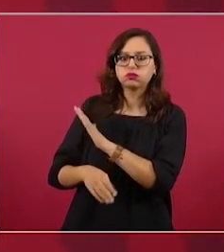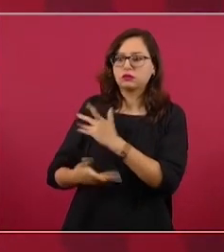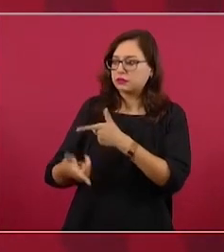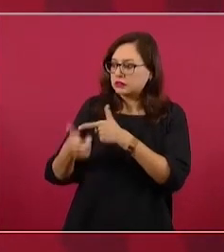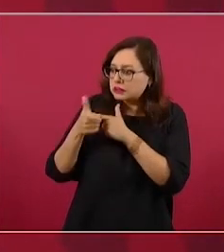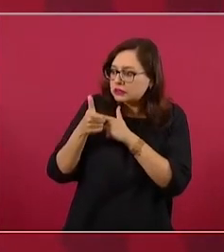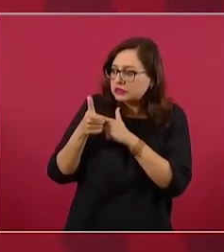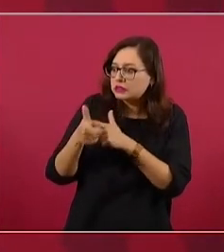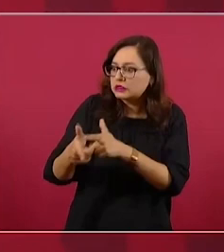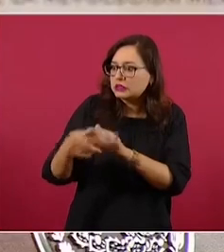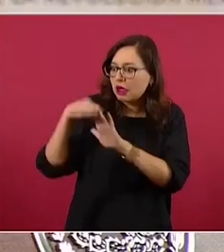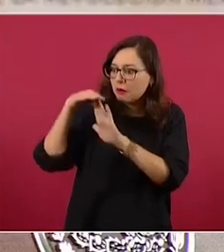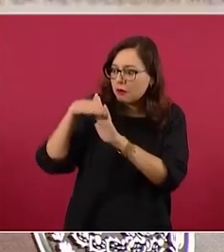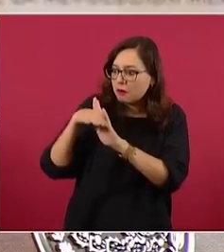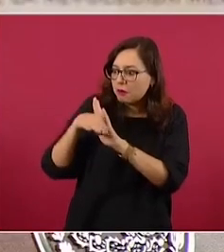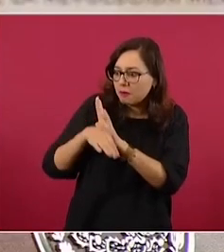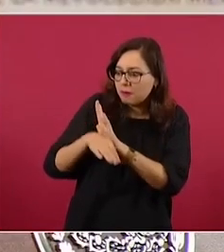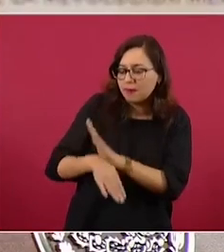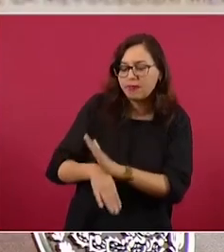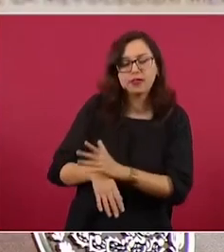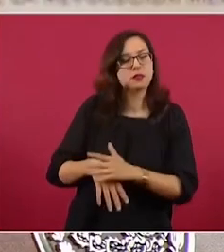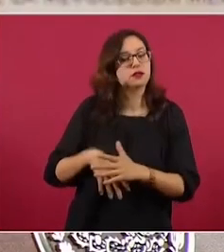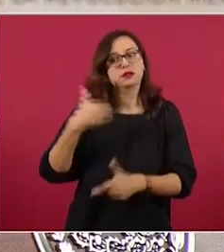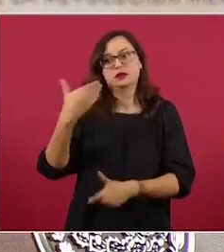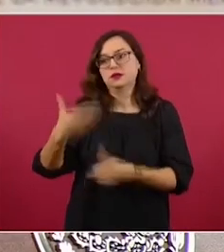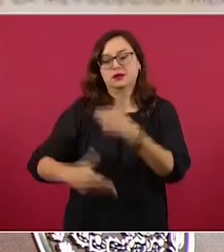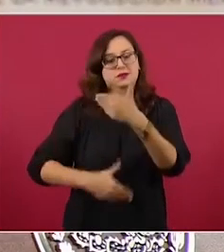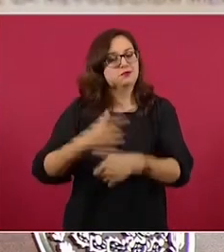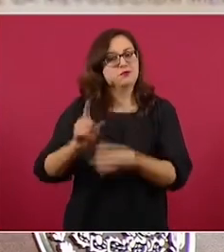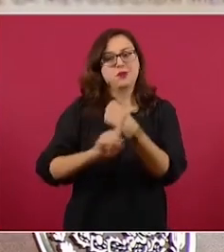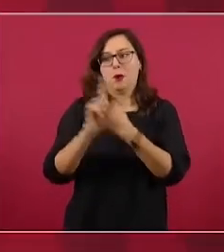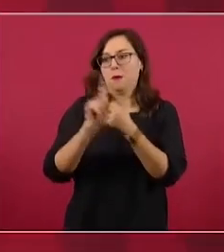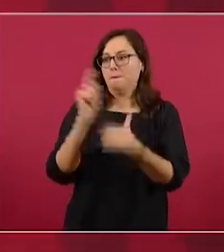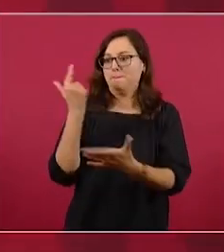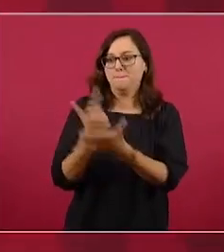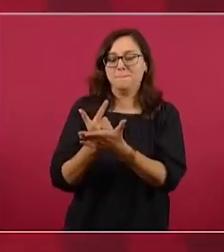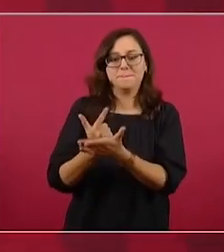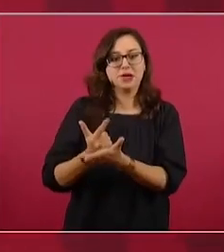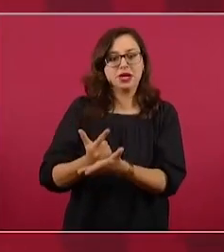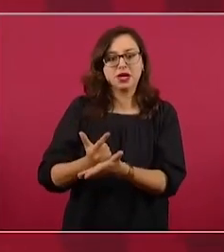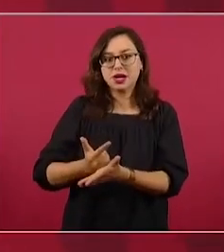vamos a tener una crisis tremenda.